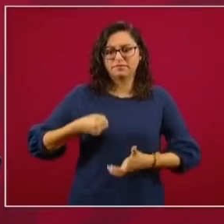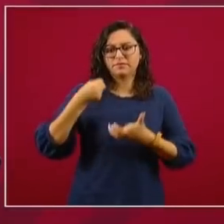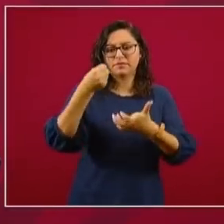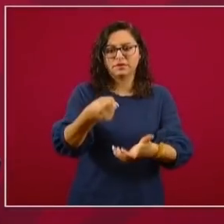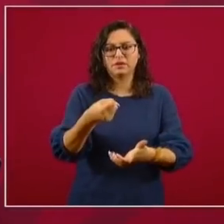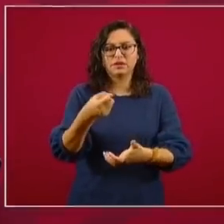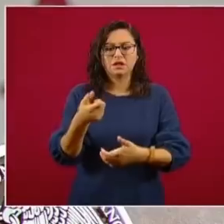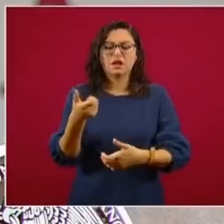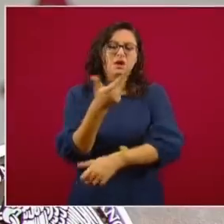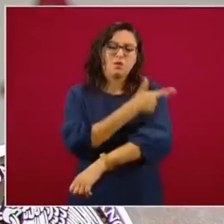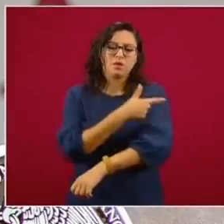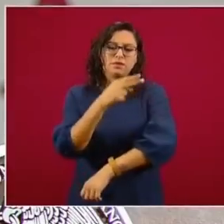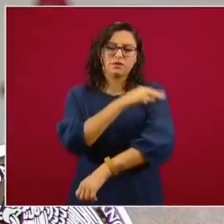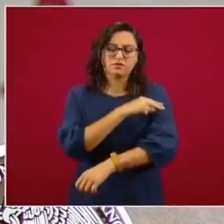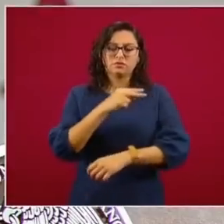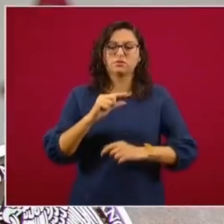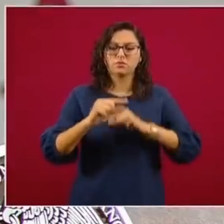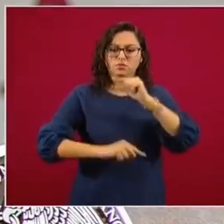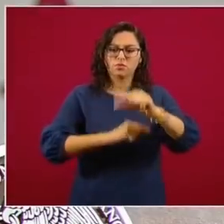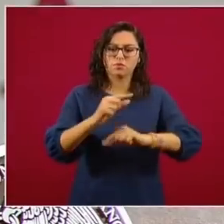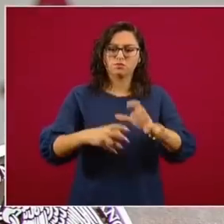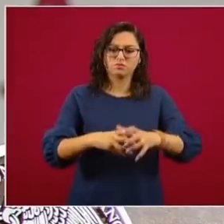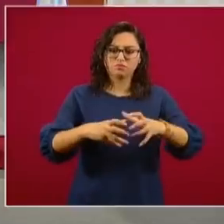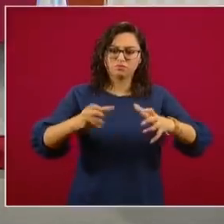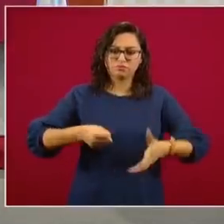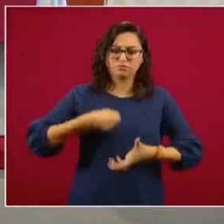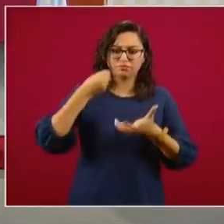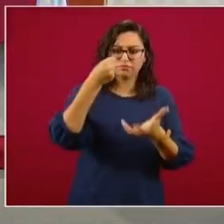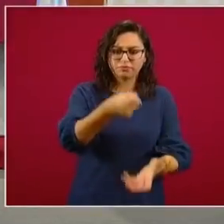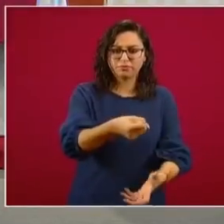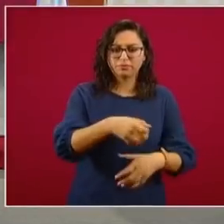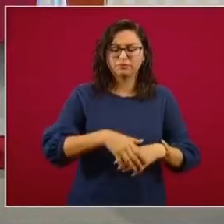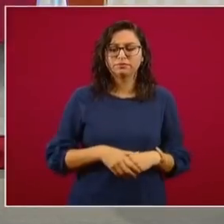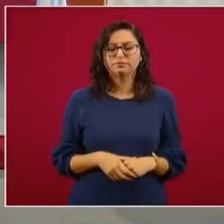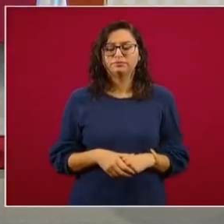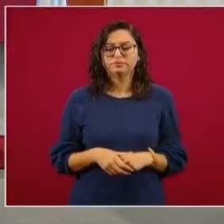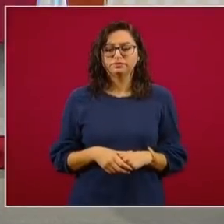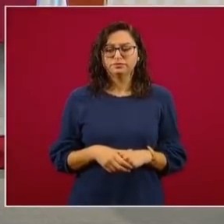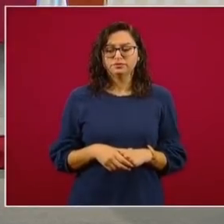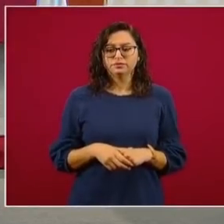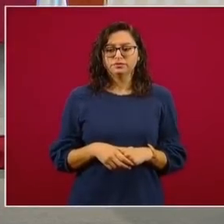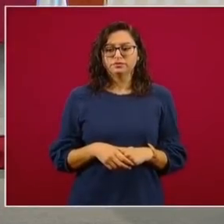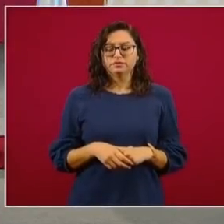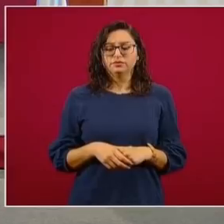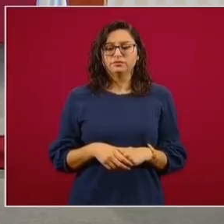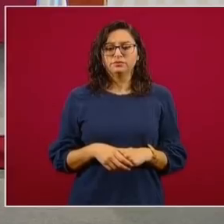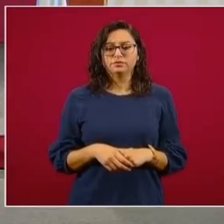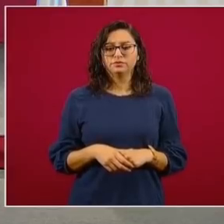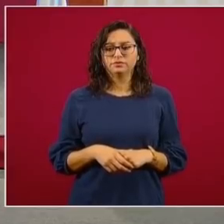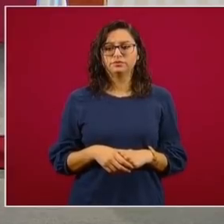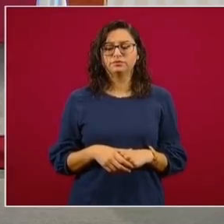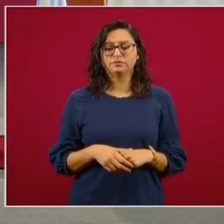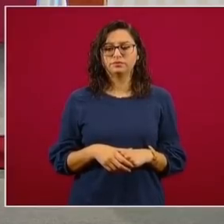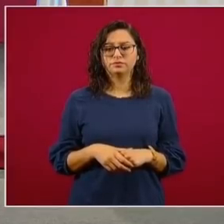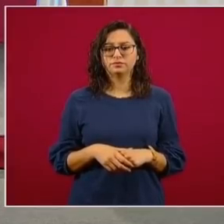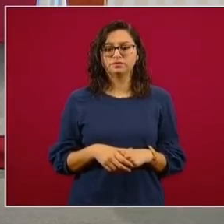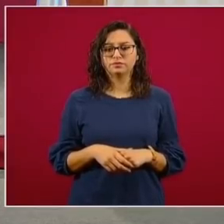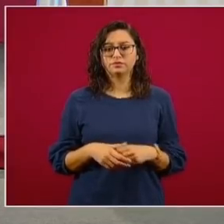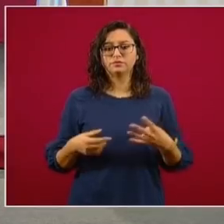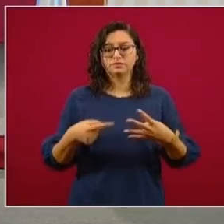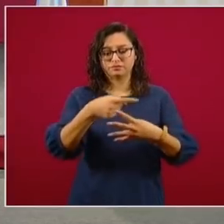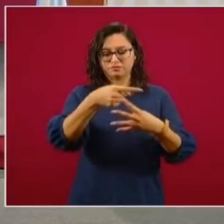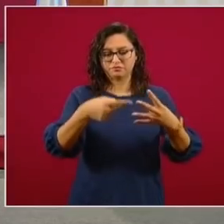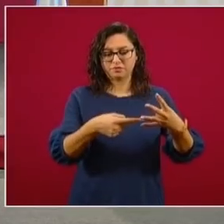Guardia Nacional, que ha venido incrementando sus recursos. Ahora, ¿cuáles son los rubros donde